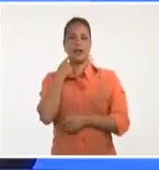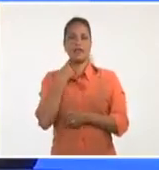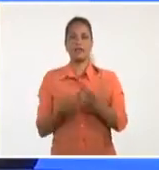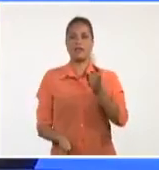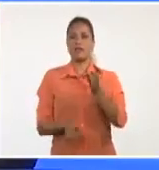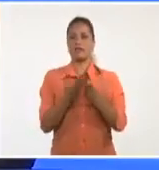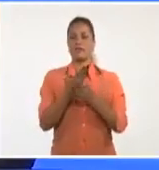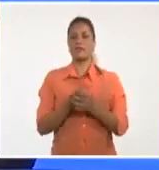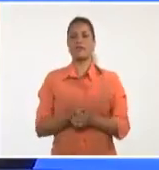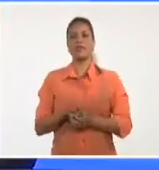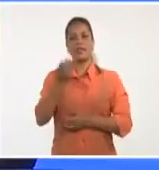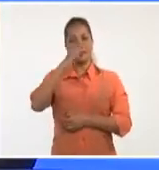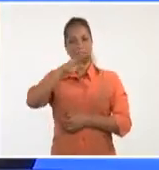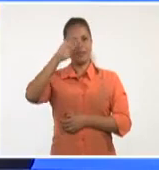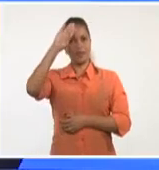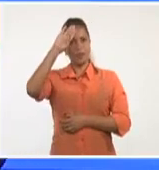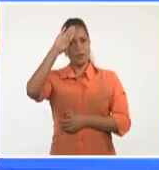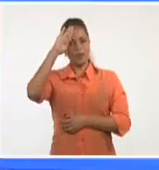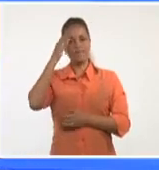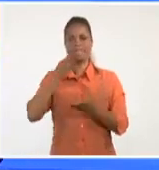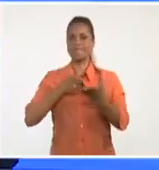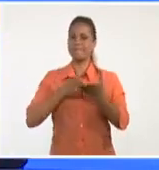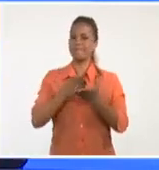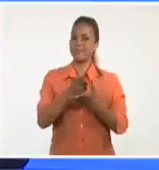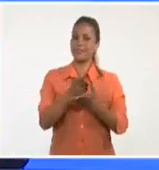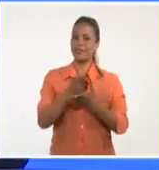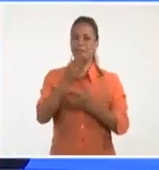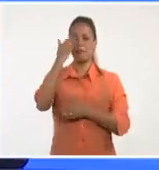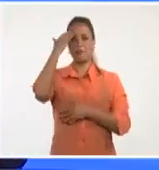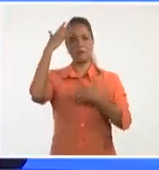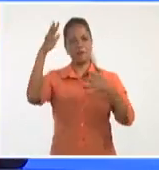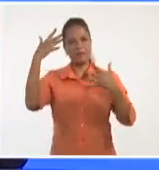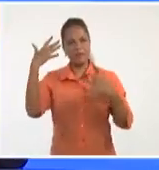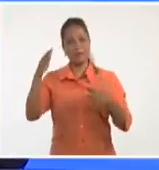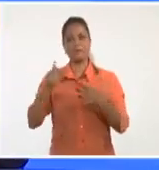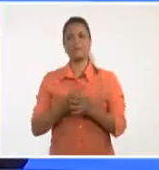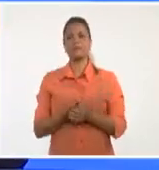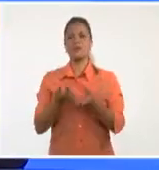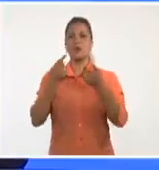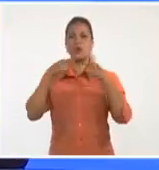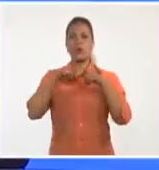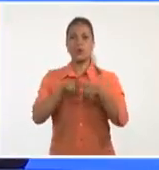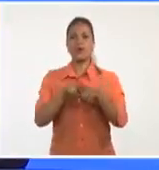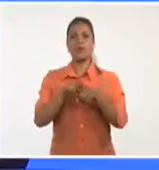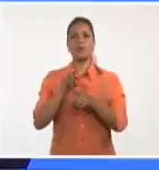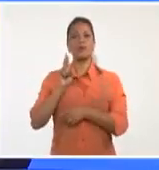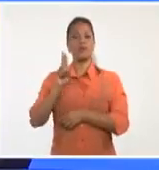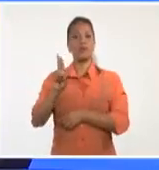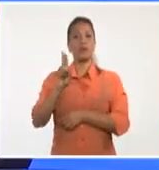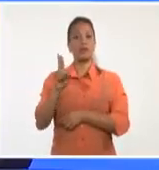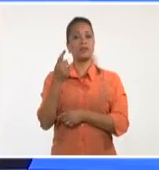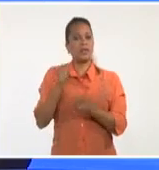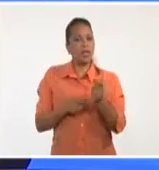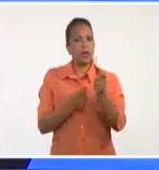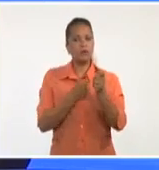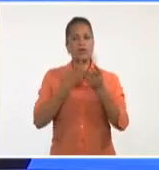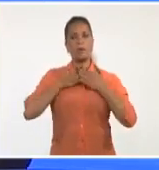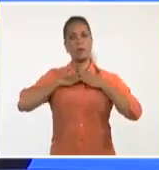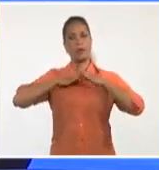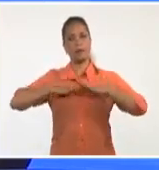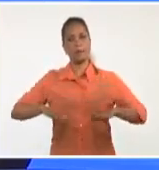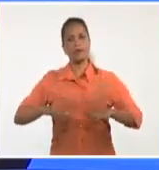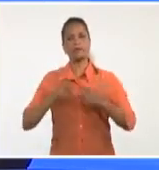Desde Cuba, sus inspirados seguidores los felicitamos. Unámonos en la urgente y necesaria lucha por la paz,